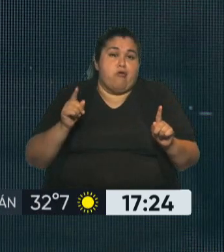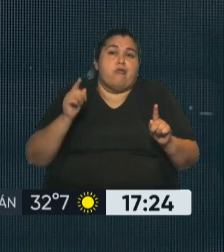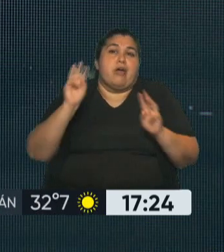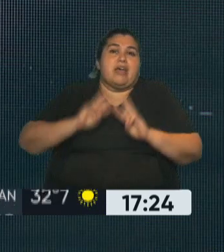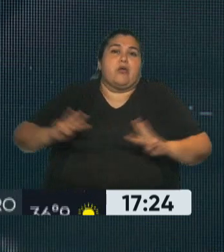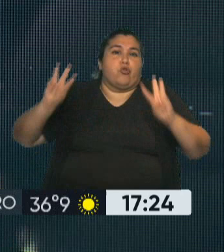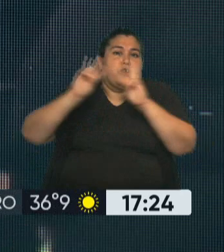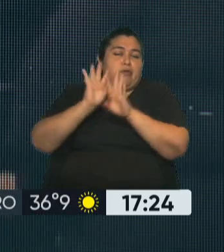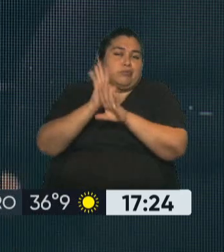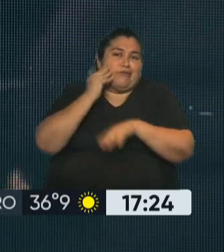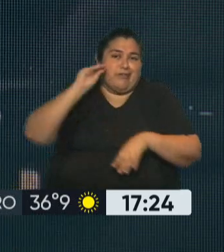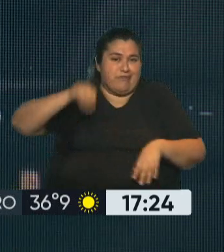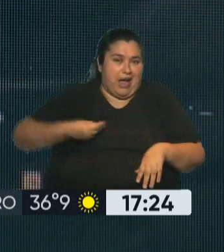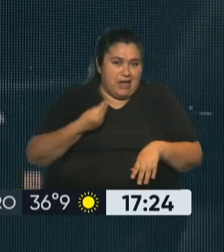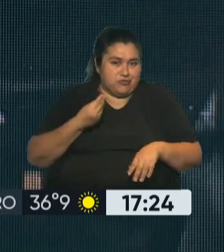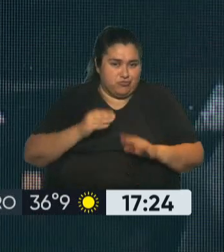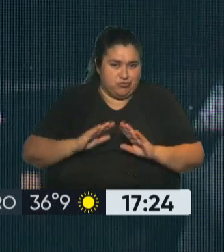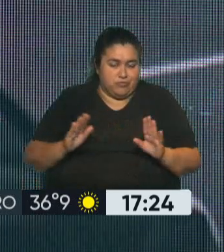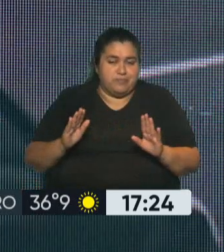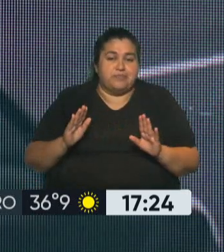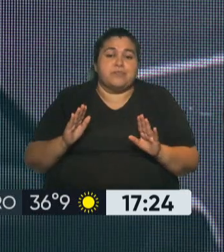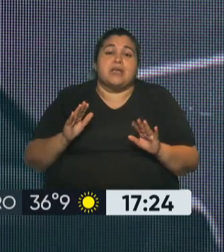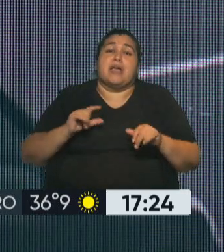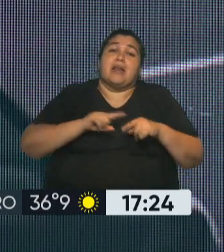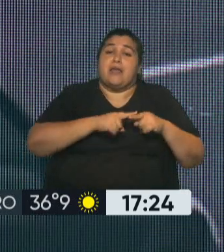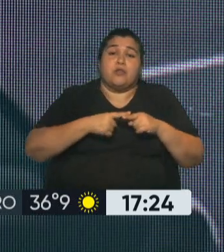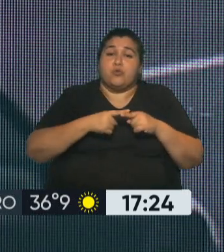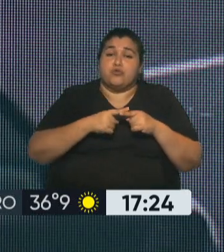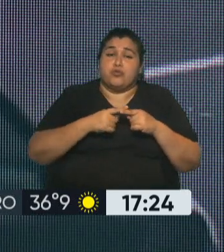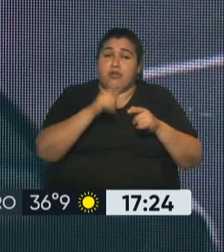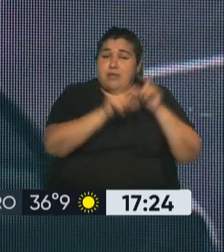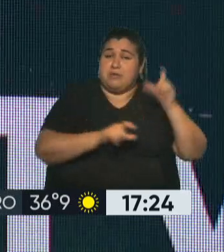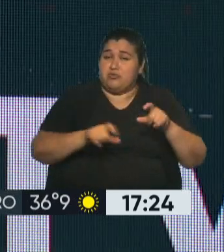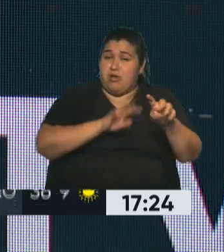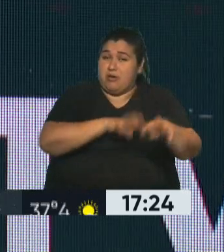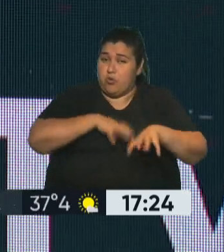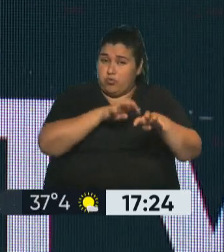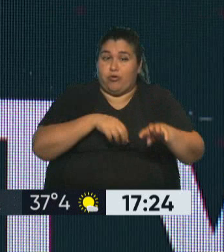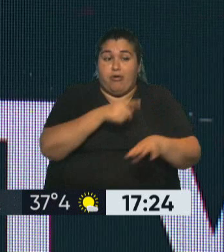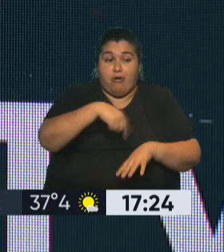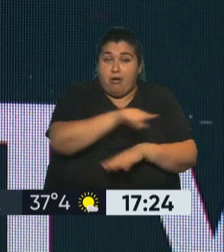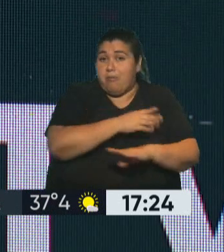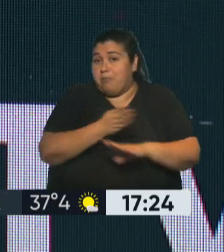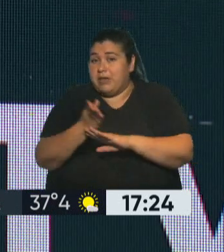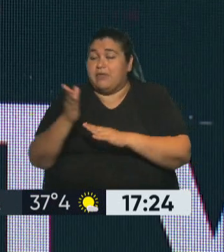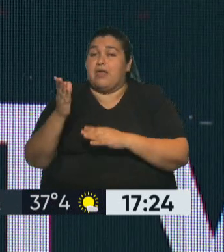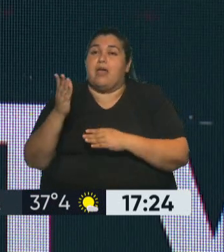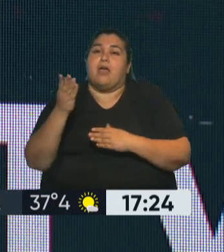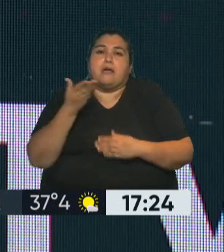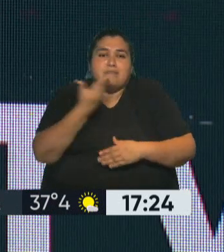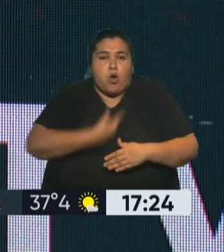Unido. Y recordemos, por ejemplo, que en la discusión con los agricultores franceses que le piden a su primer ministro